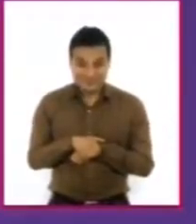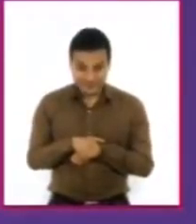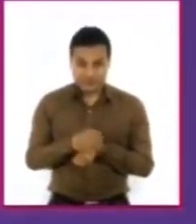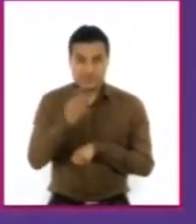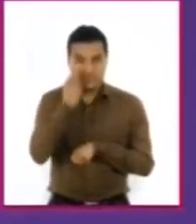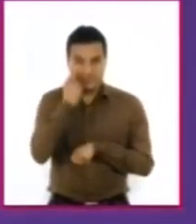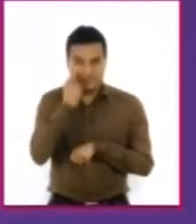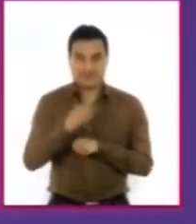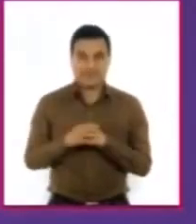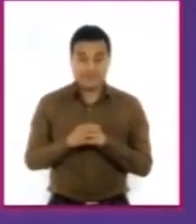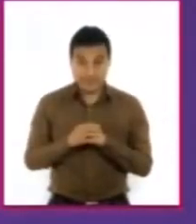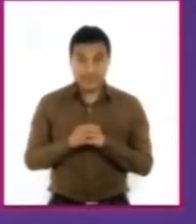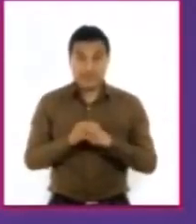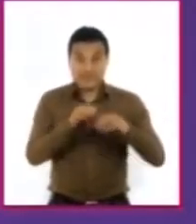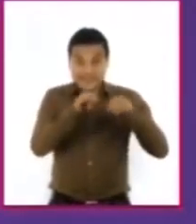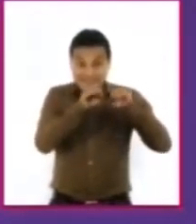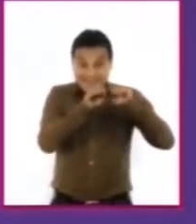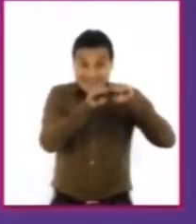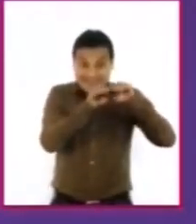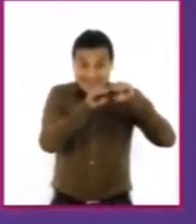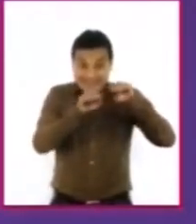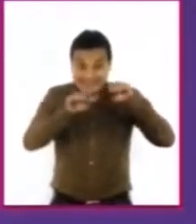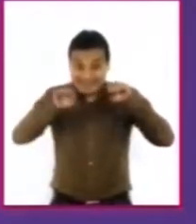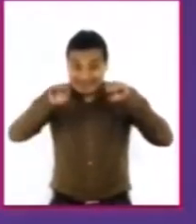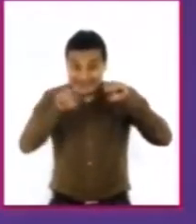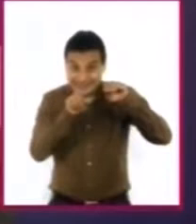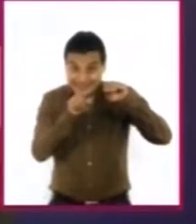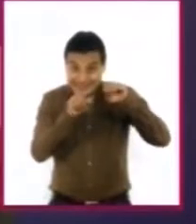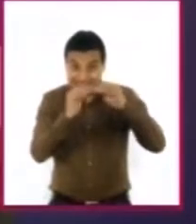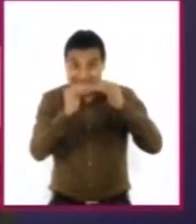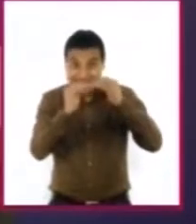esa curvatura, en el caso del agua.